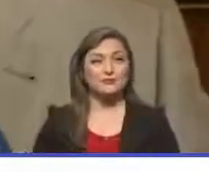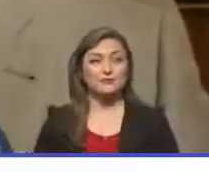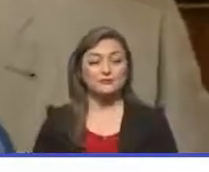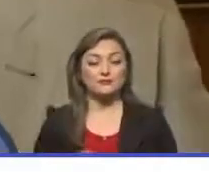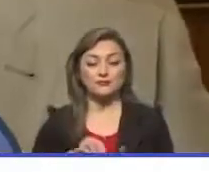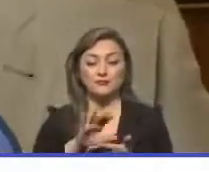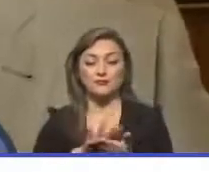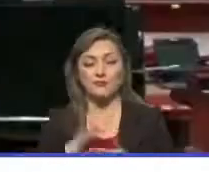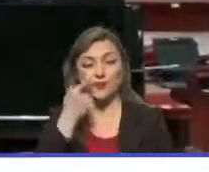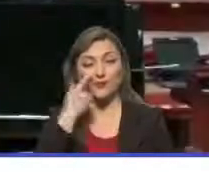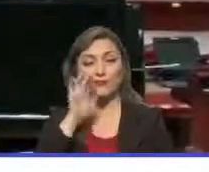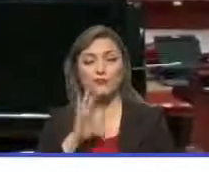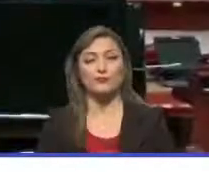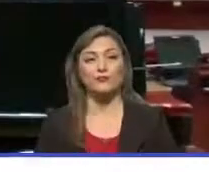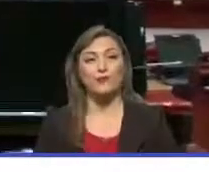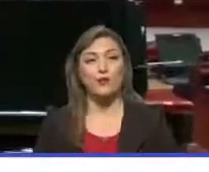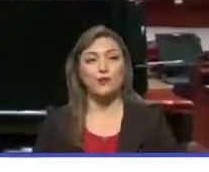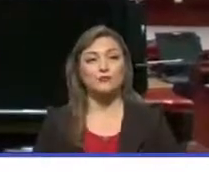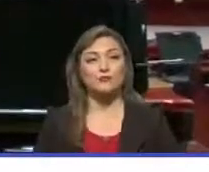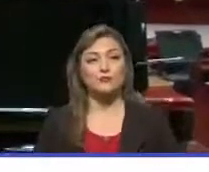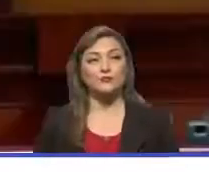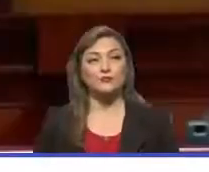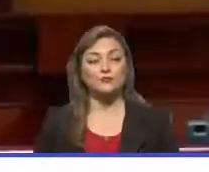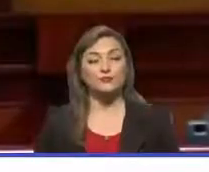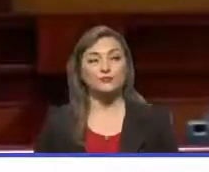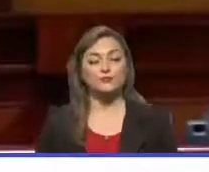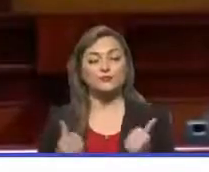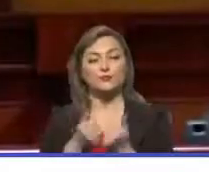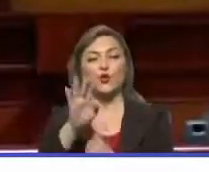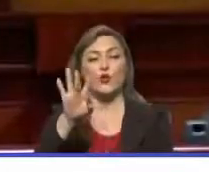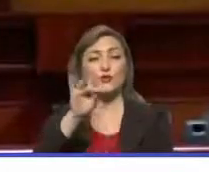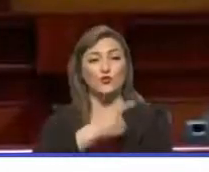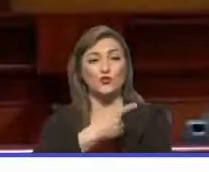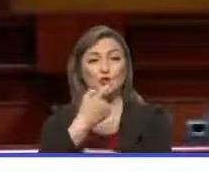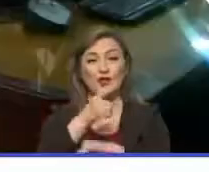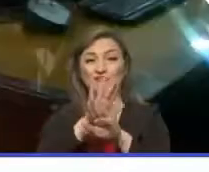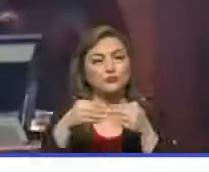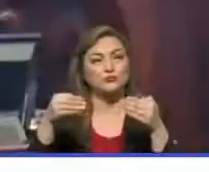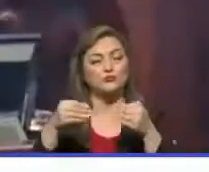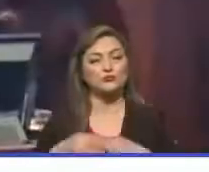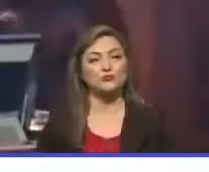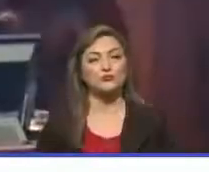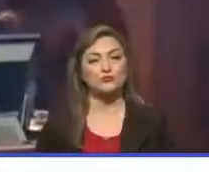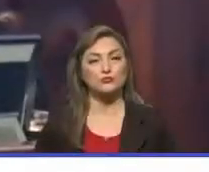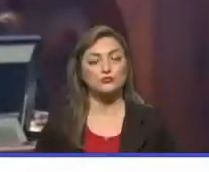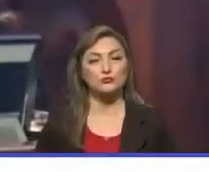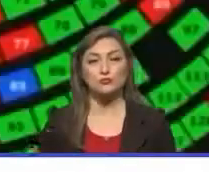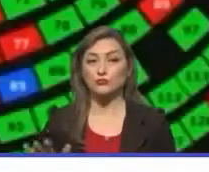práctica anuncien. Esta Asamblea está a 48 días de terminar sus funciones.